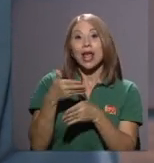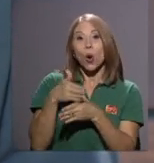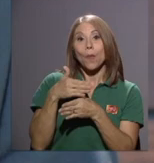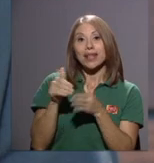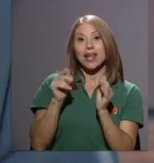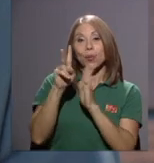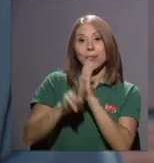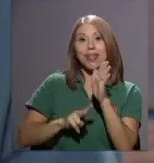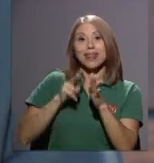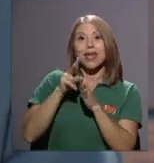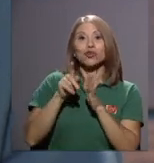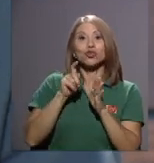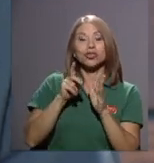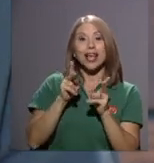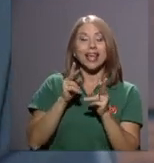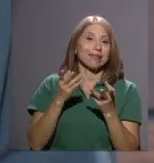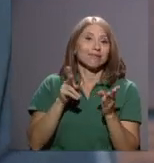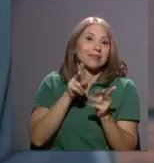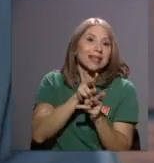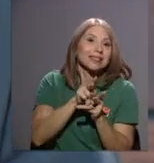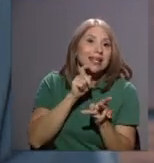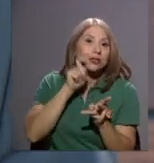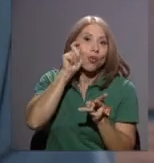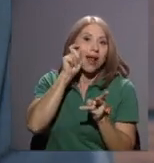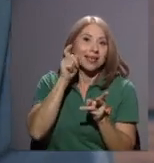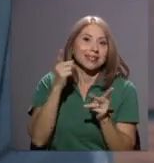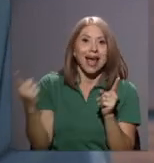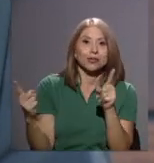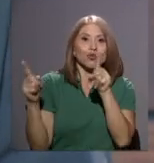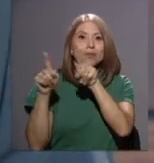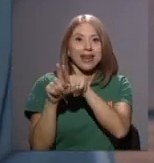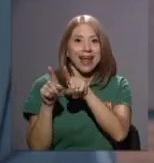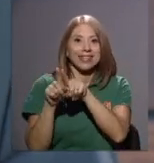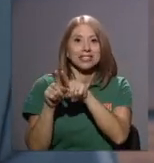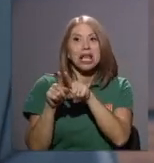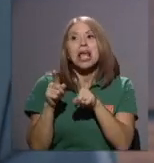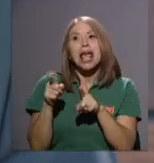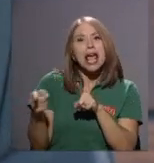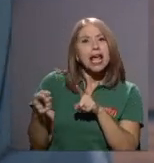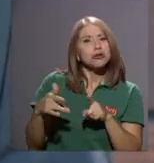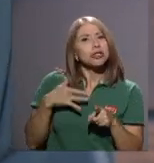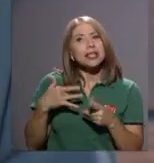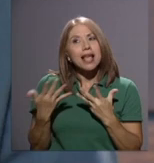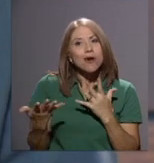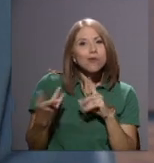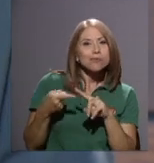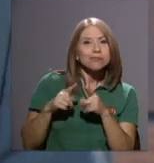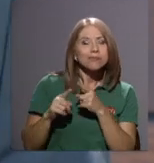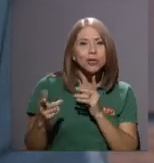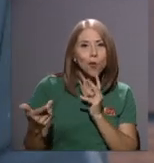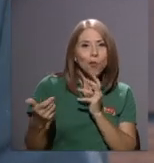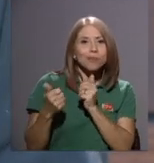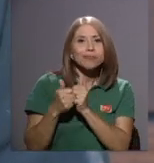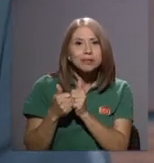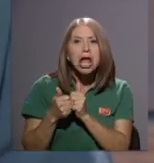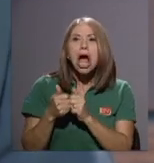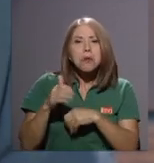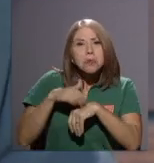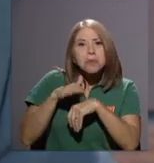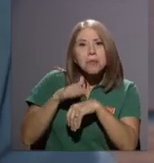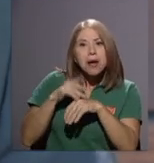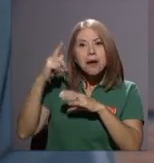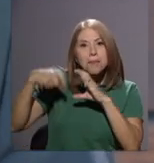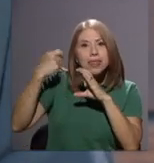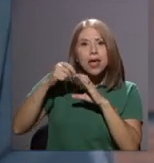parece que en ese momento estaban vulnerables y aceptaron la posibilidad de compartirlo. Y esa autorización no le